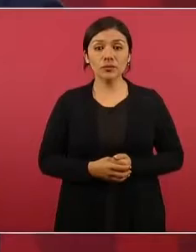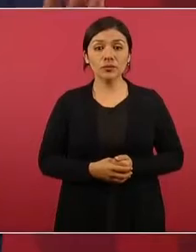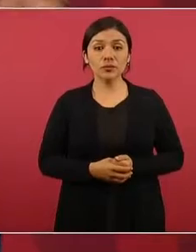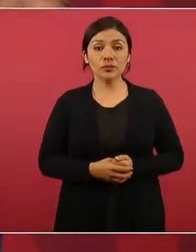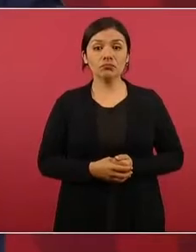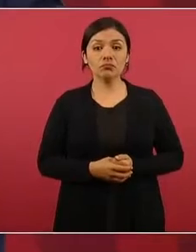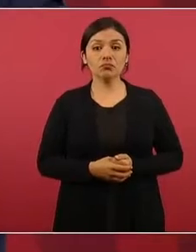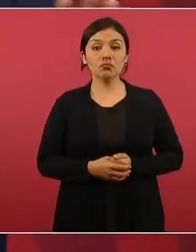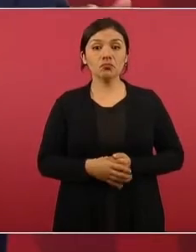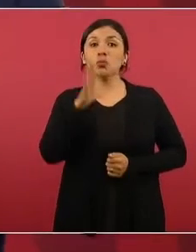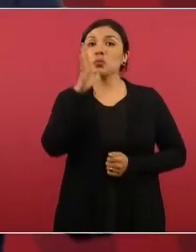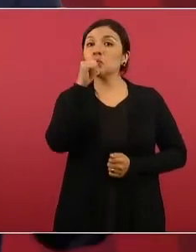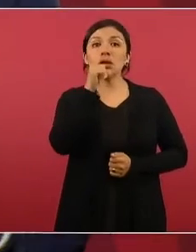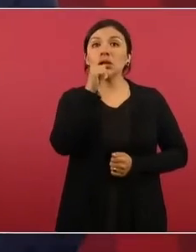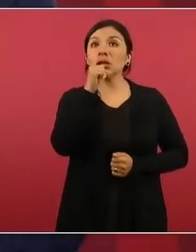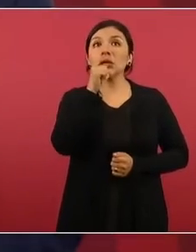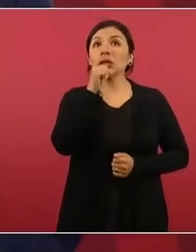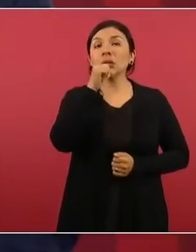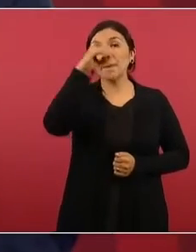no se pueden esperar